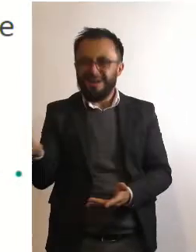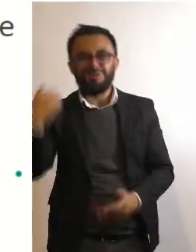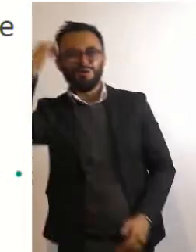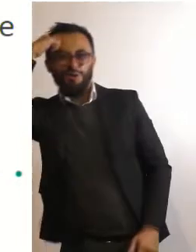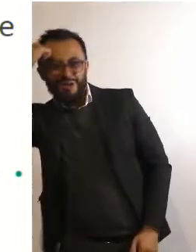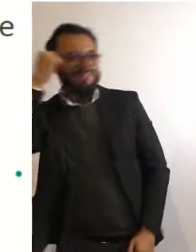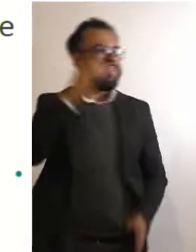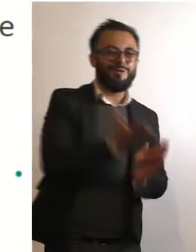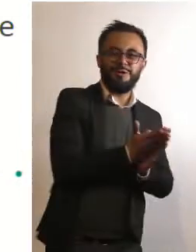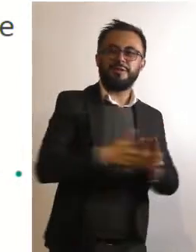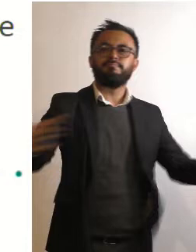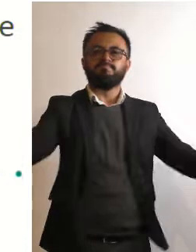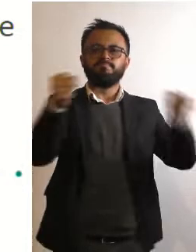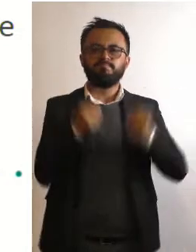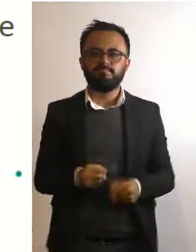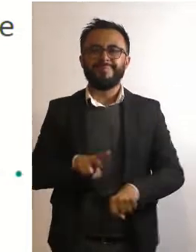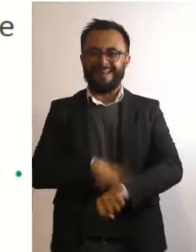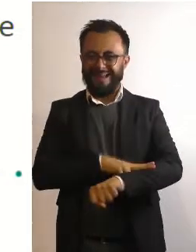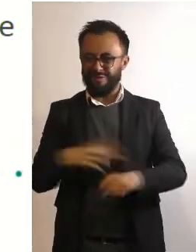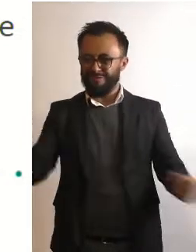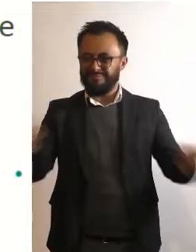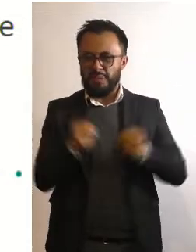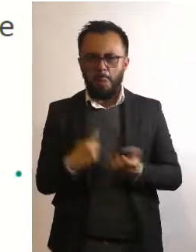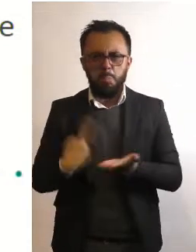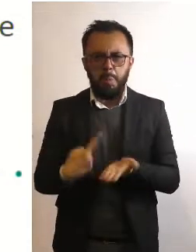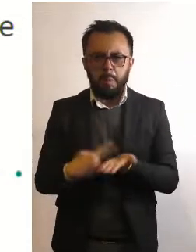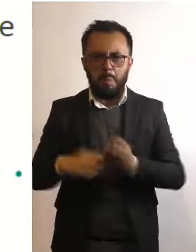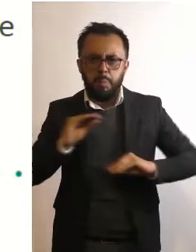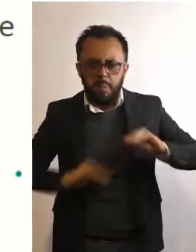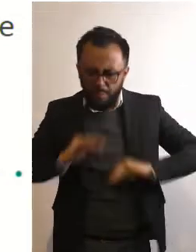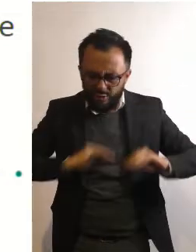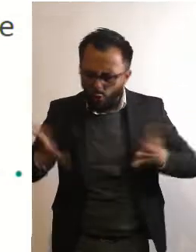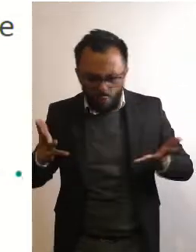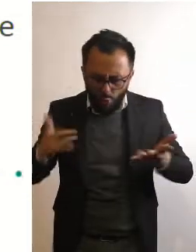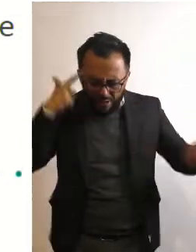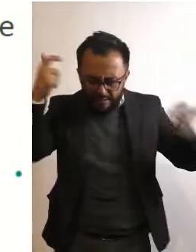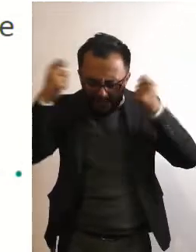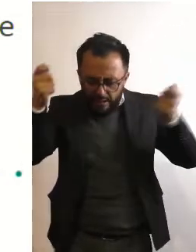esas diversas estrategias que establecimos en esos momentos. Siguiente.